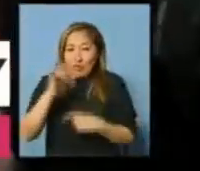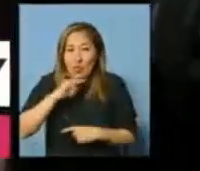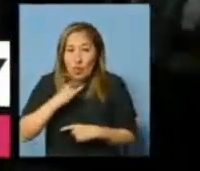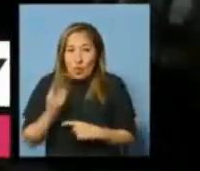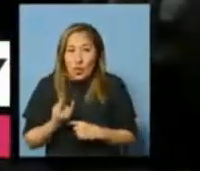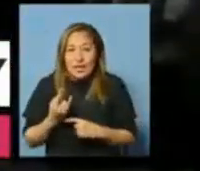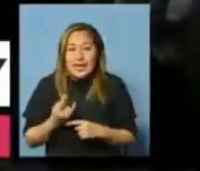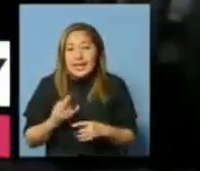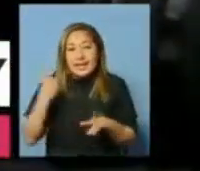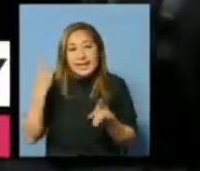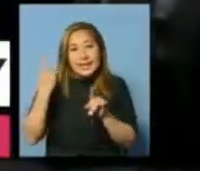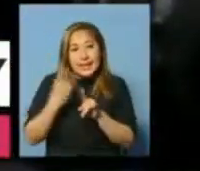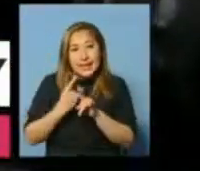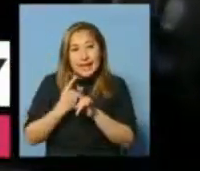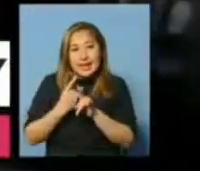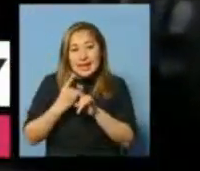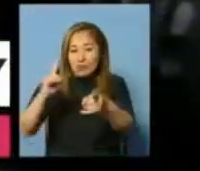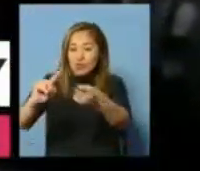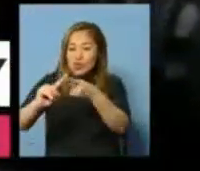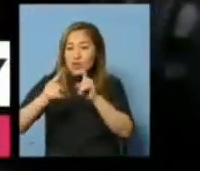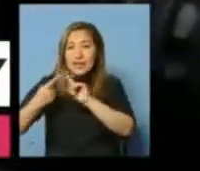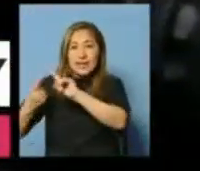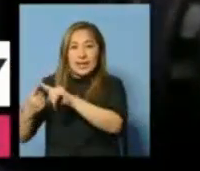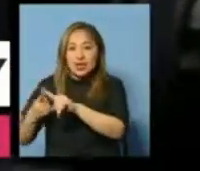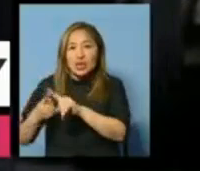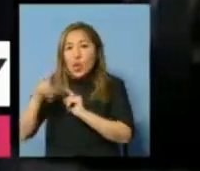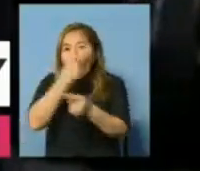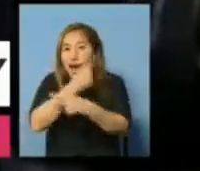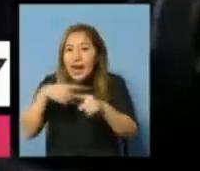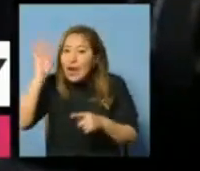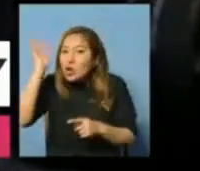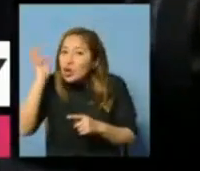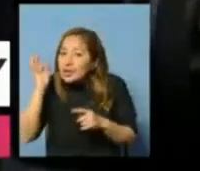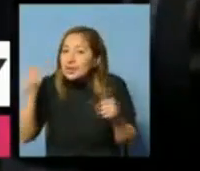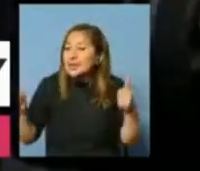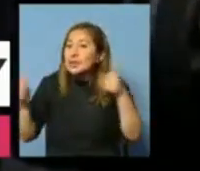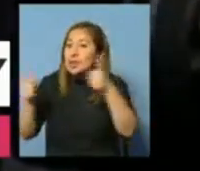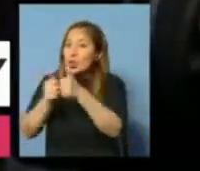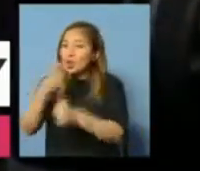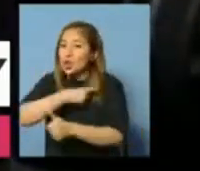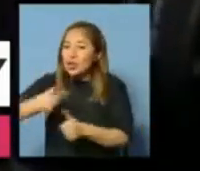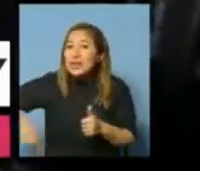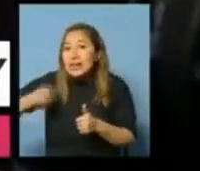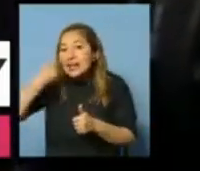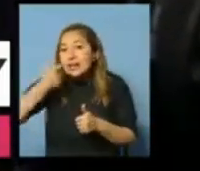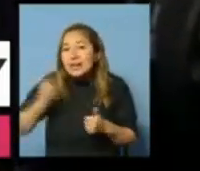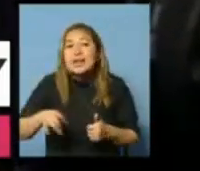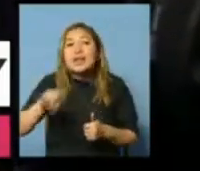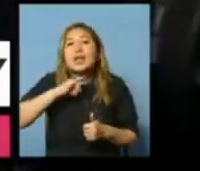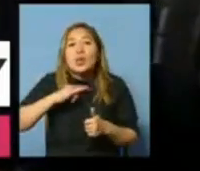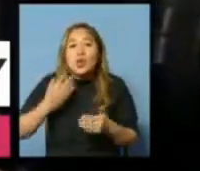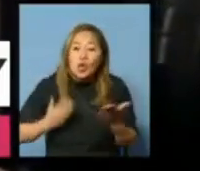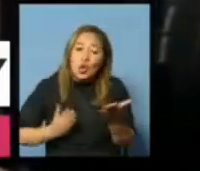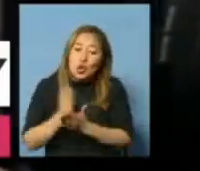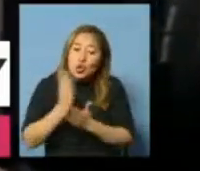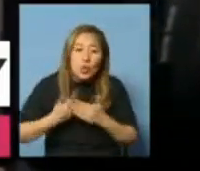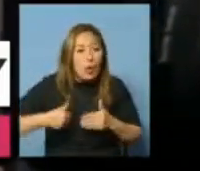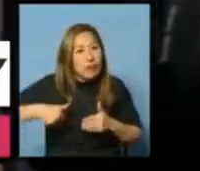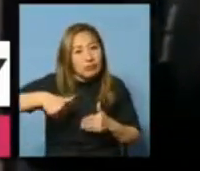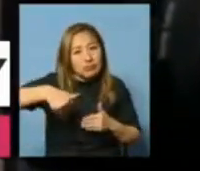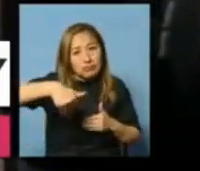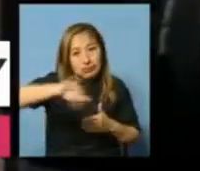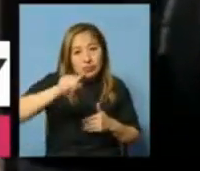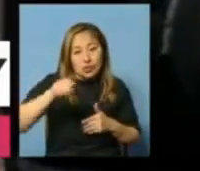está muy ligado a las cosas que está haciendo el gobernador y que le interesa muchísimo que Jujuy siga para